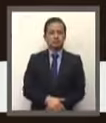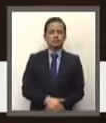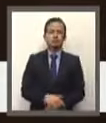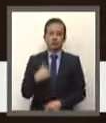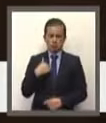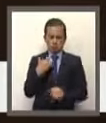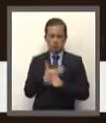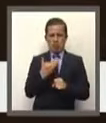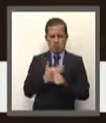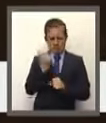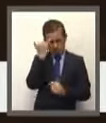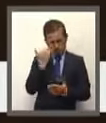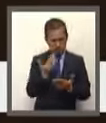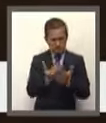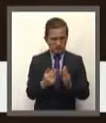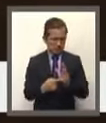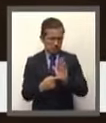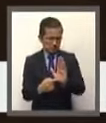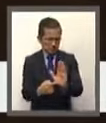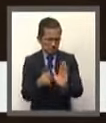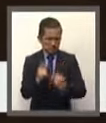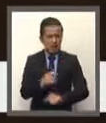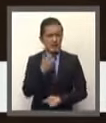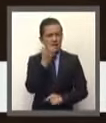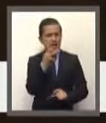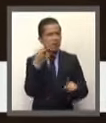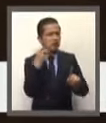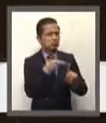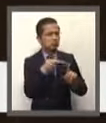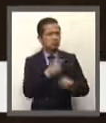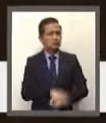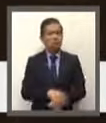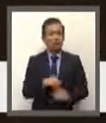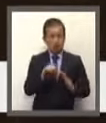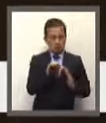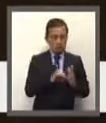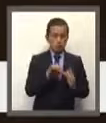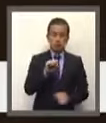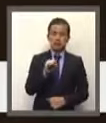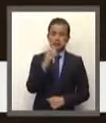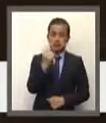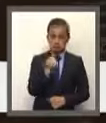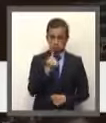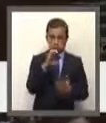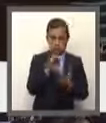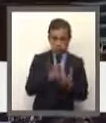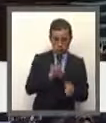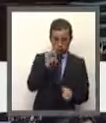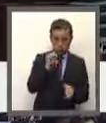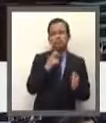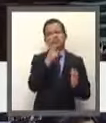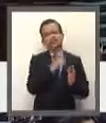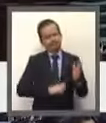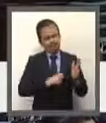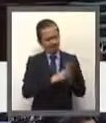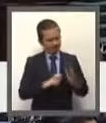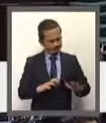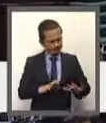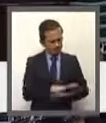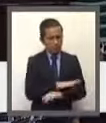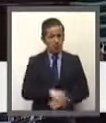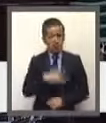presento propone reformar el artículo 69 constitucional para establecer que en